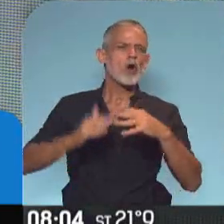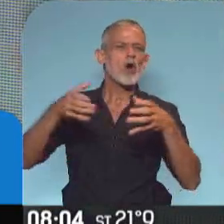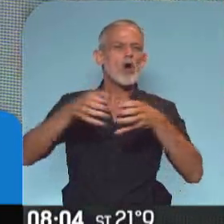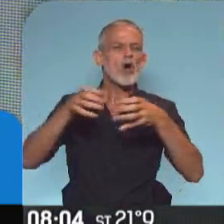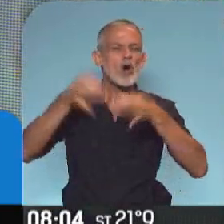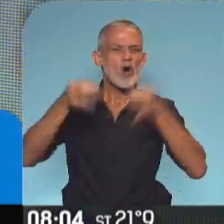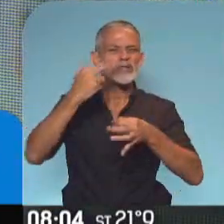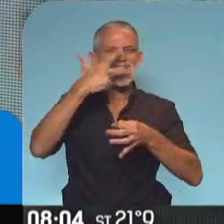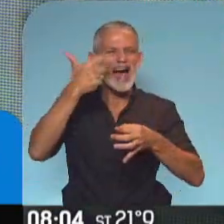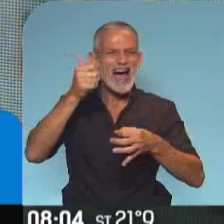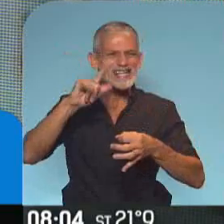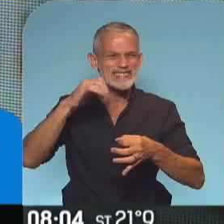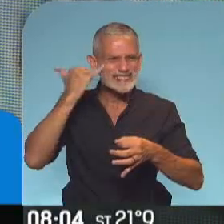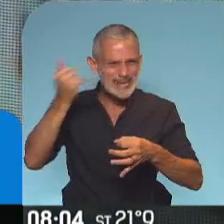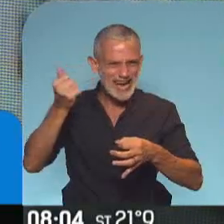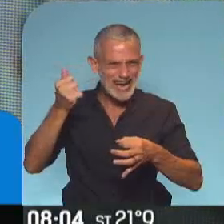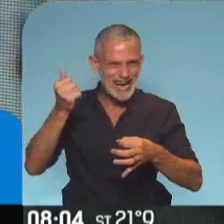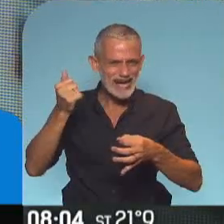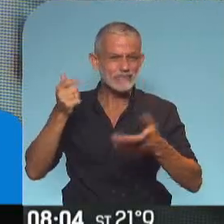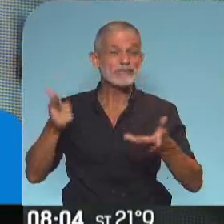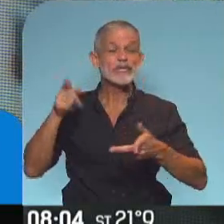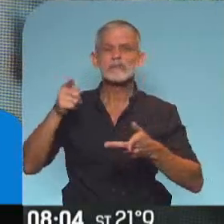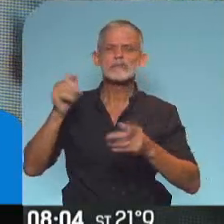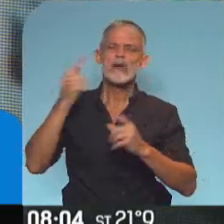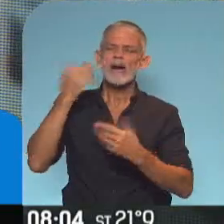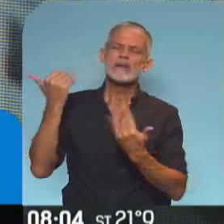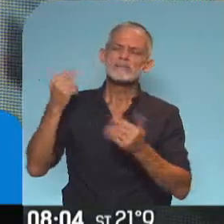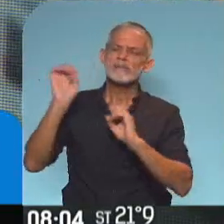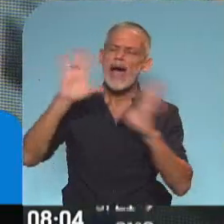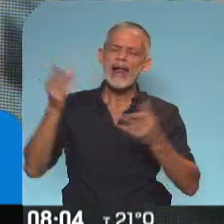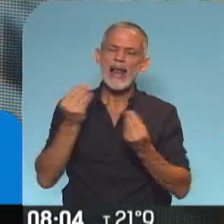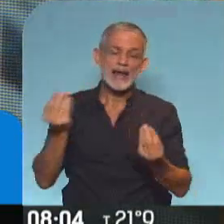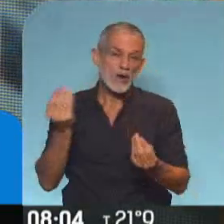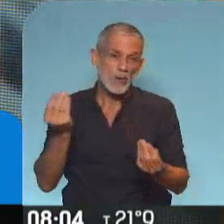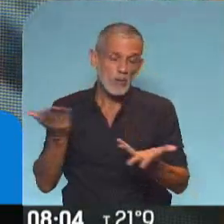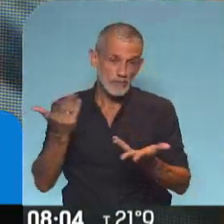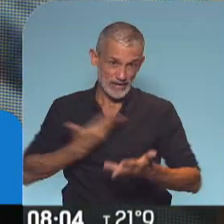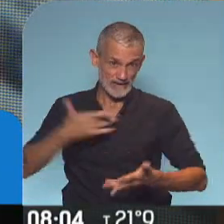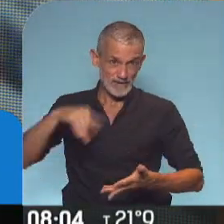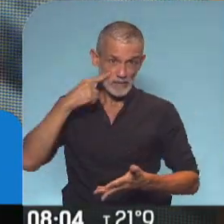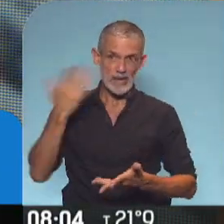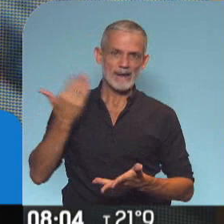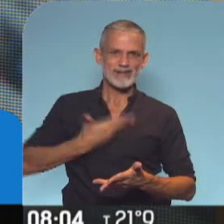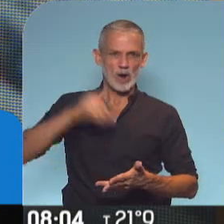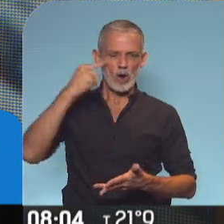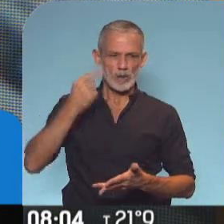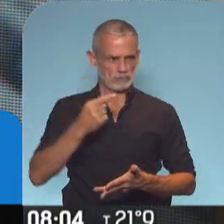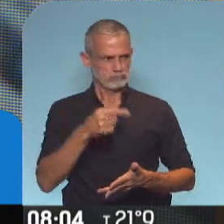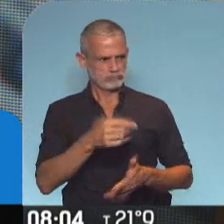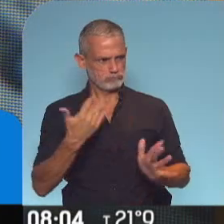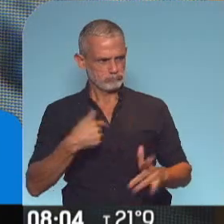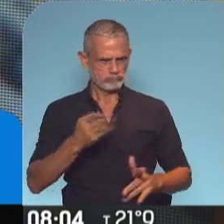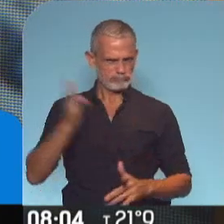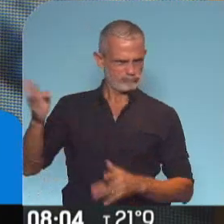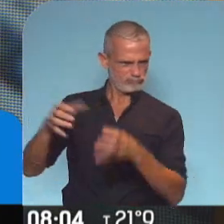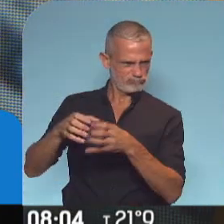por primera vez, aclare esta situación, por lo menos el fondo va a ver que el gobierno tiene la actitud soberana